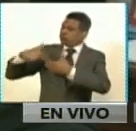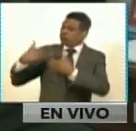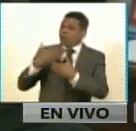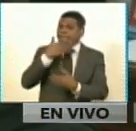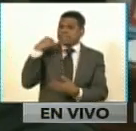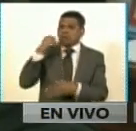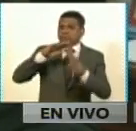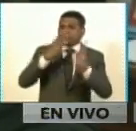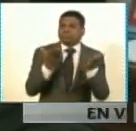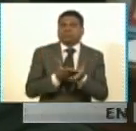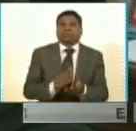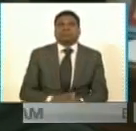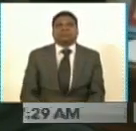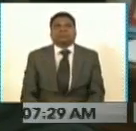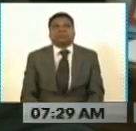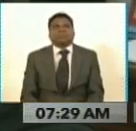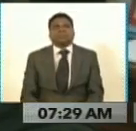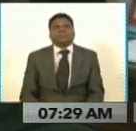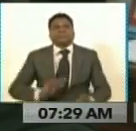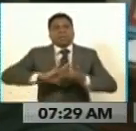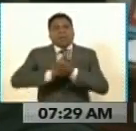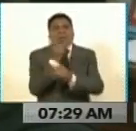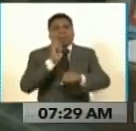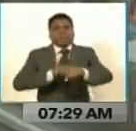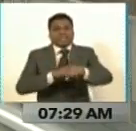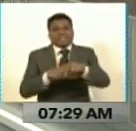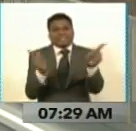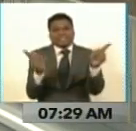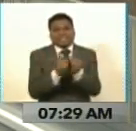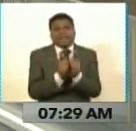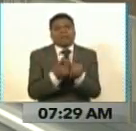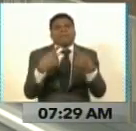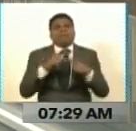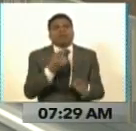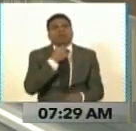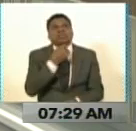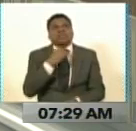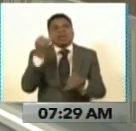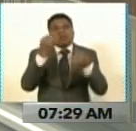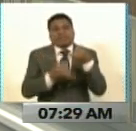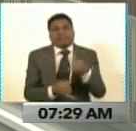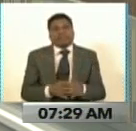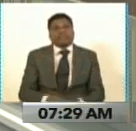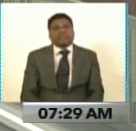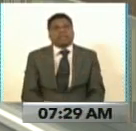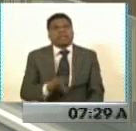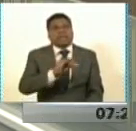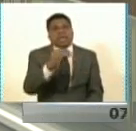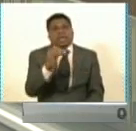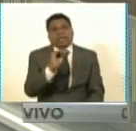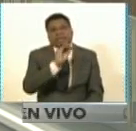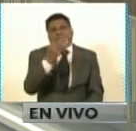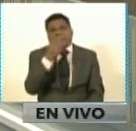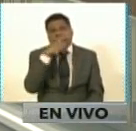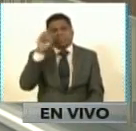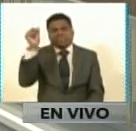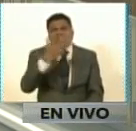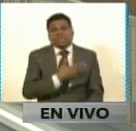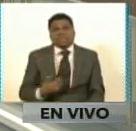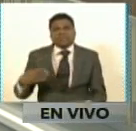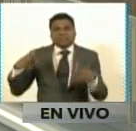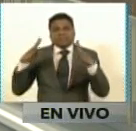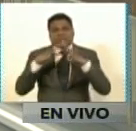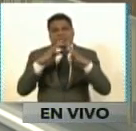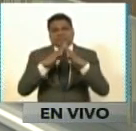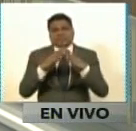mundo Ya se nos acaba los segundos en este programa pero nos gustaría la invitación final tomando en cuenta el anuncio del presidente de la república las casas de cambio de estaciones de